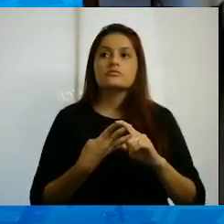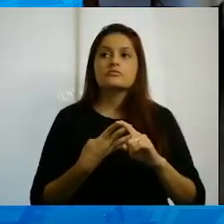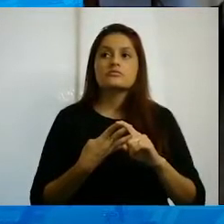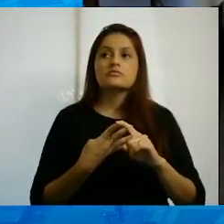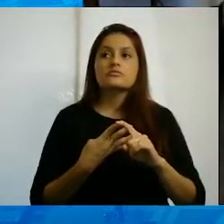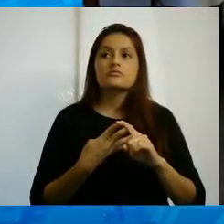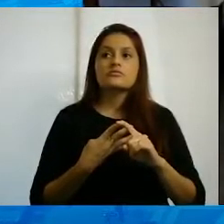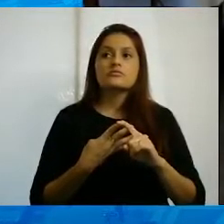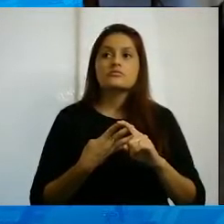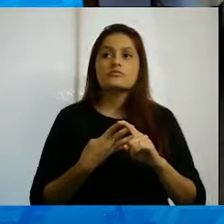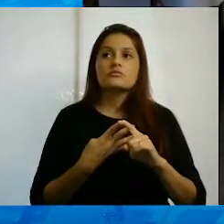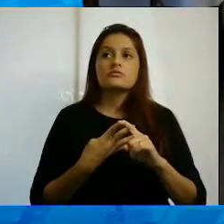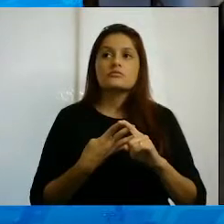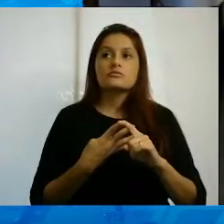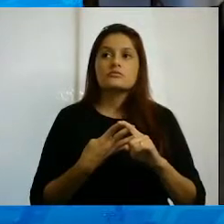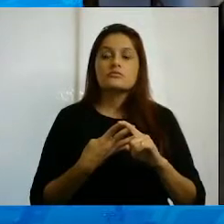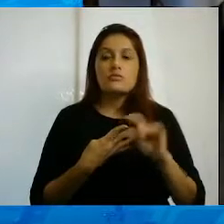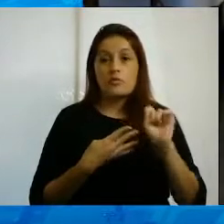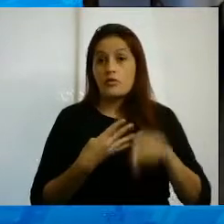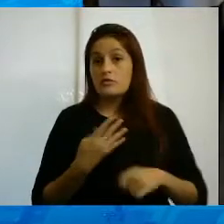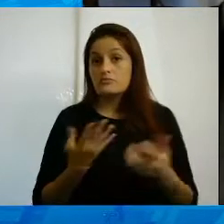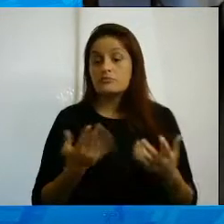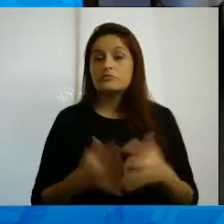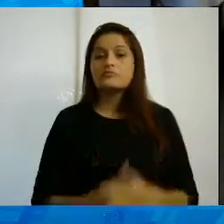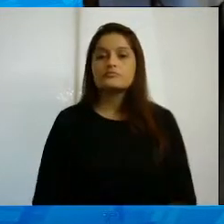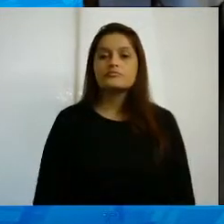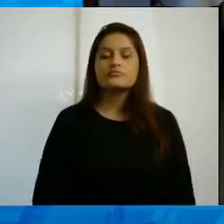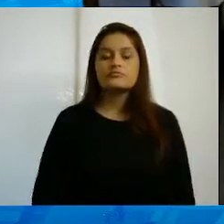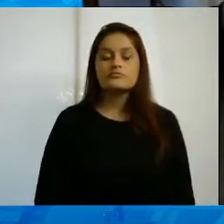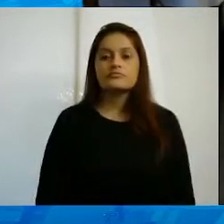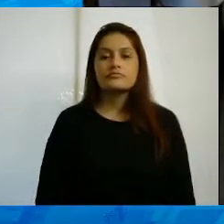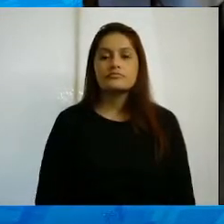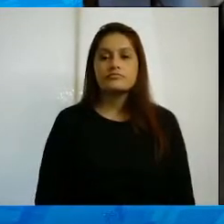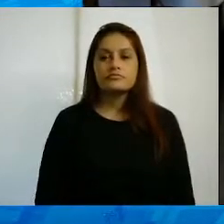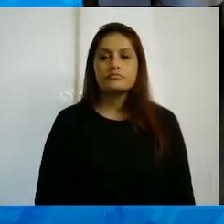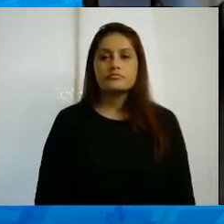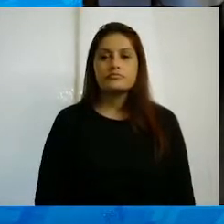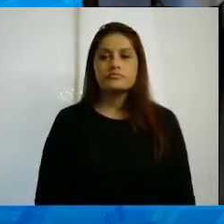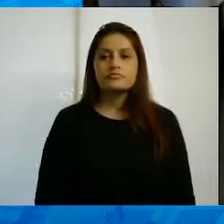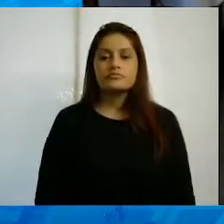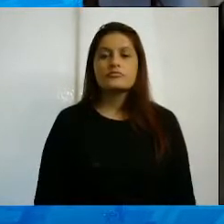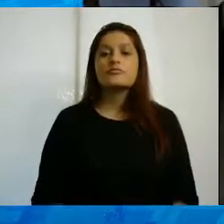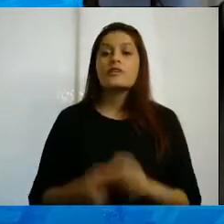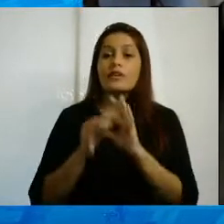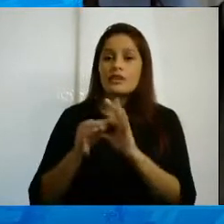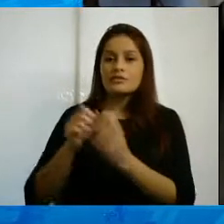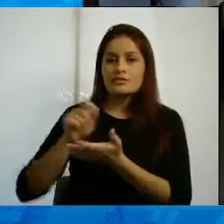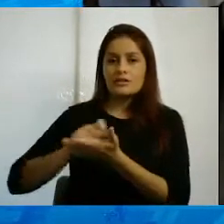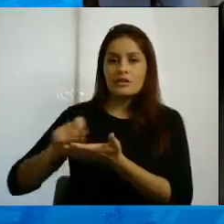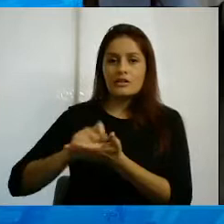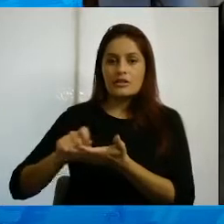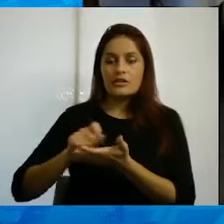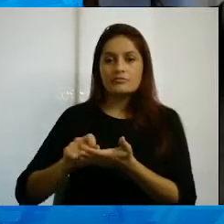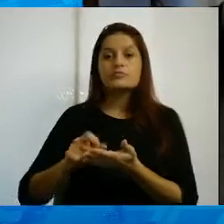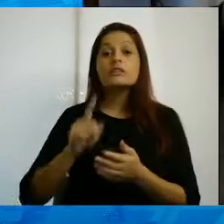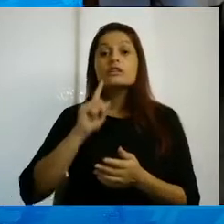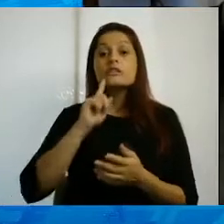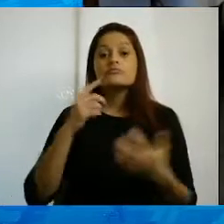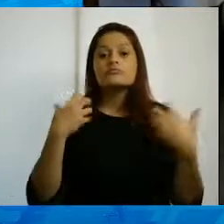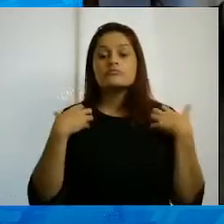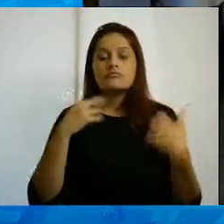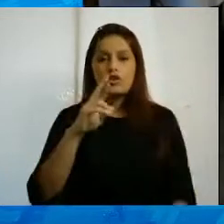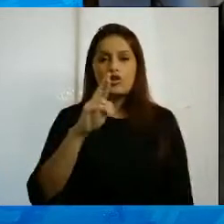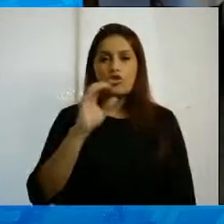el señor Gavión que iba a consultar. Gracias, secretario. Pasamos a la siguiente palabra, concejal